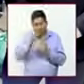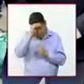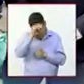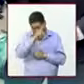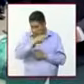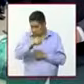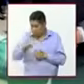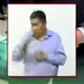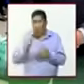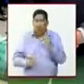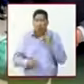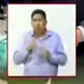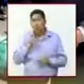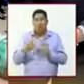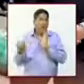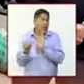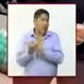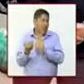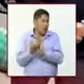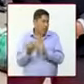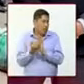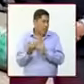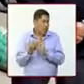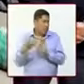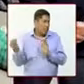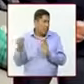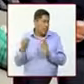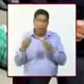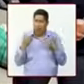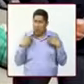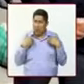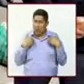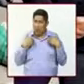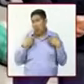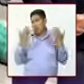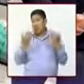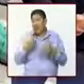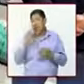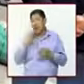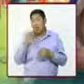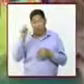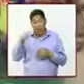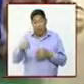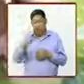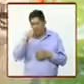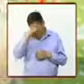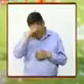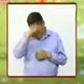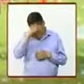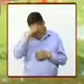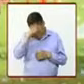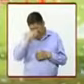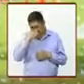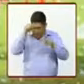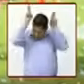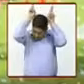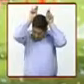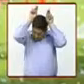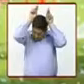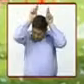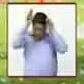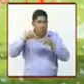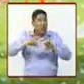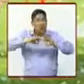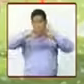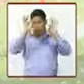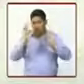es su identidad de ellos? Entonces para avisar un poco, entonces me dicen allá es los caballos, tenemos forma